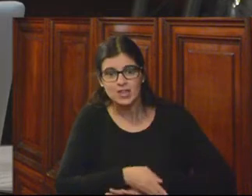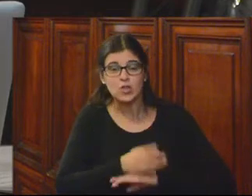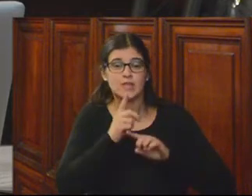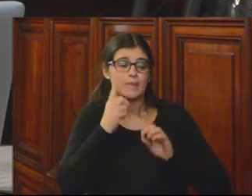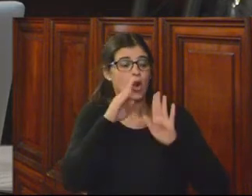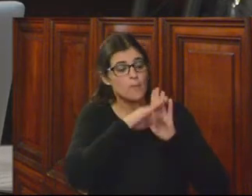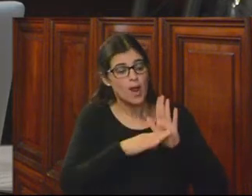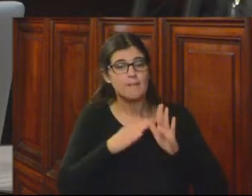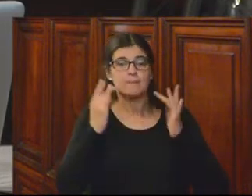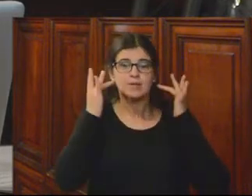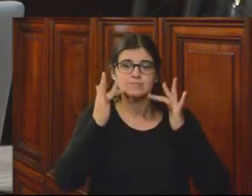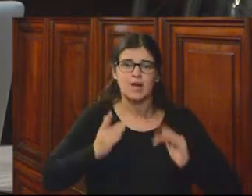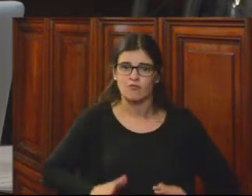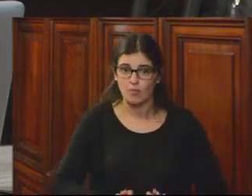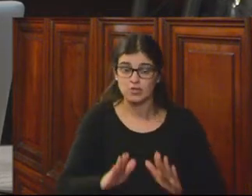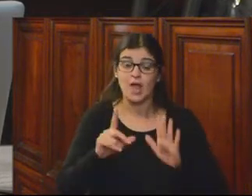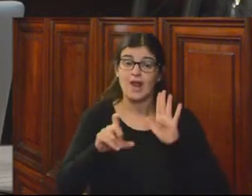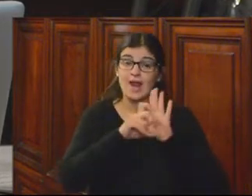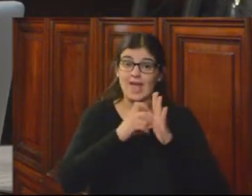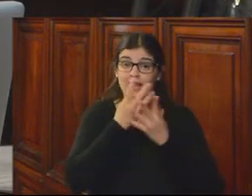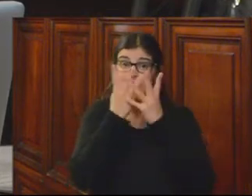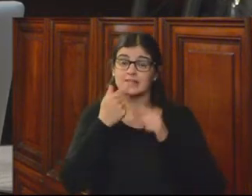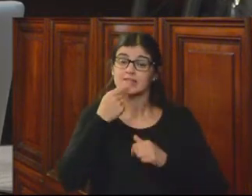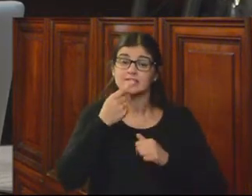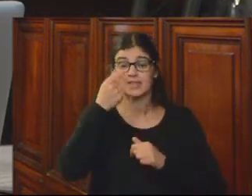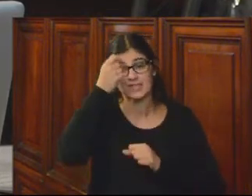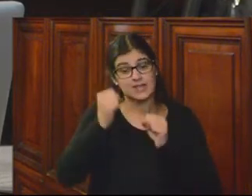de formación docente. La Ley Orgánica de Ciencia, Tecnología e Innovación